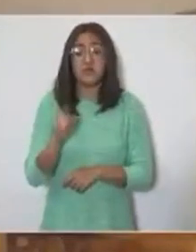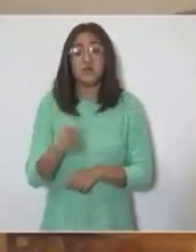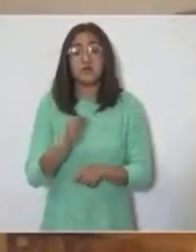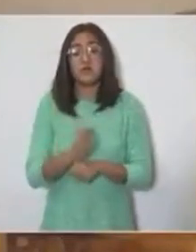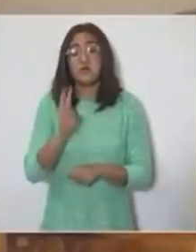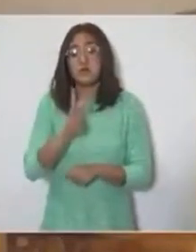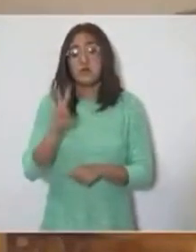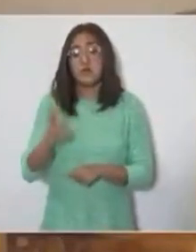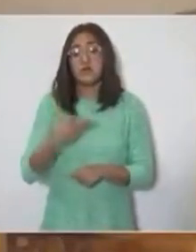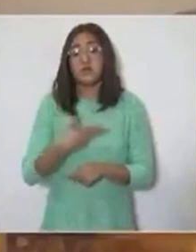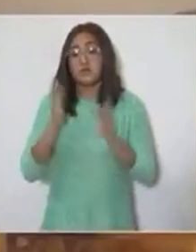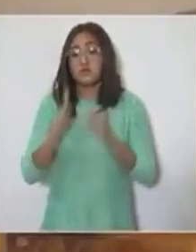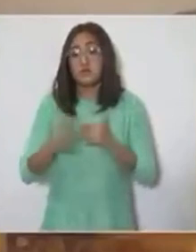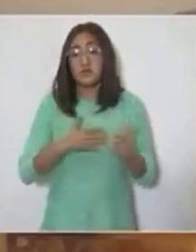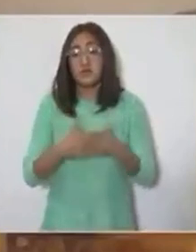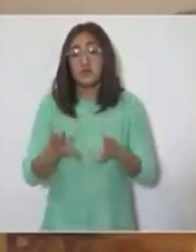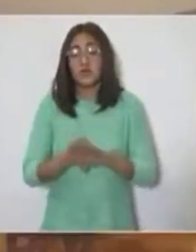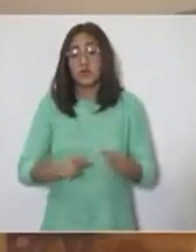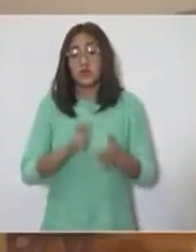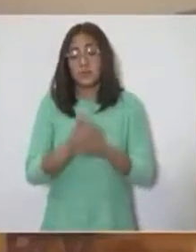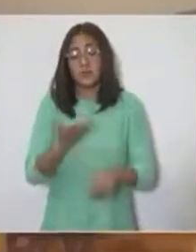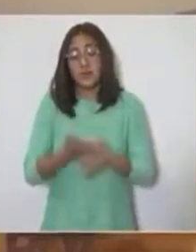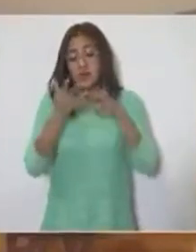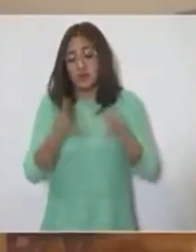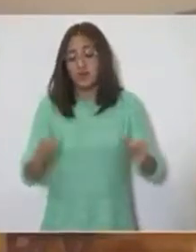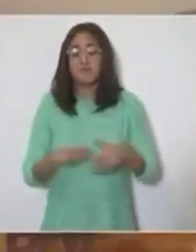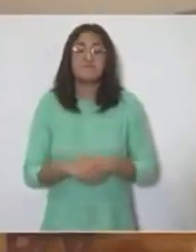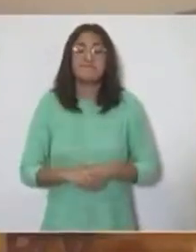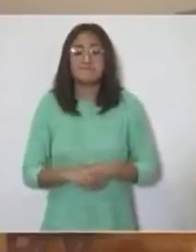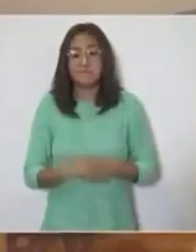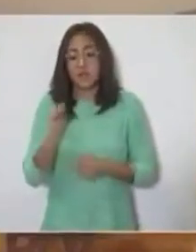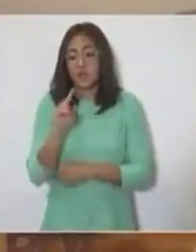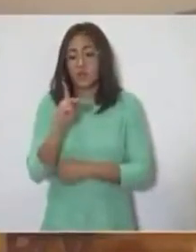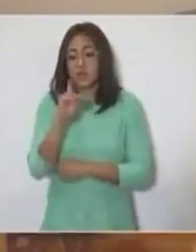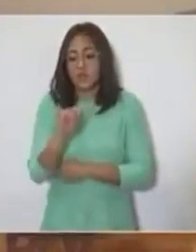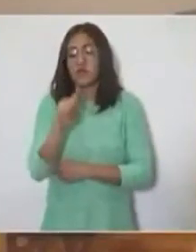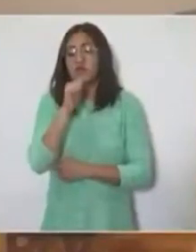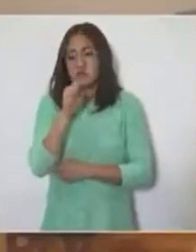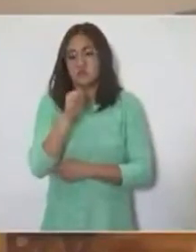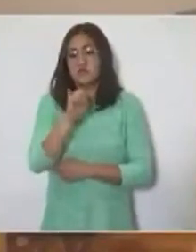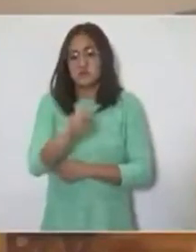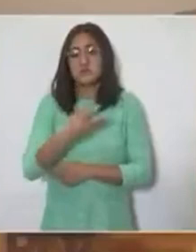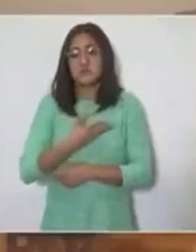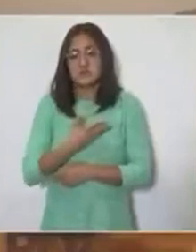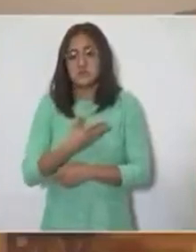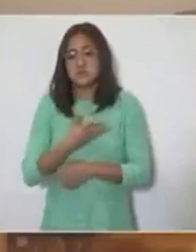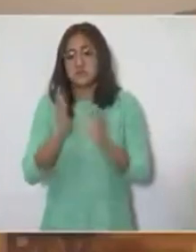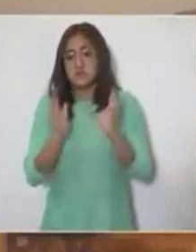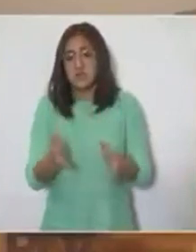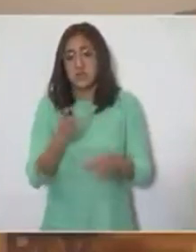ya un un modelo de inversión muy autónomo sí Audi si todavía tiene ahí